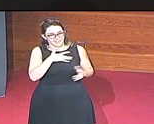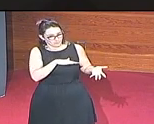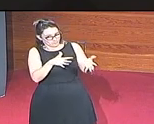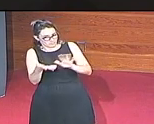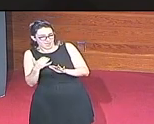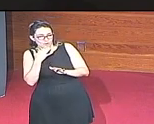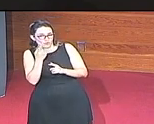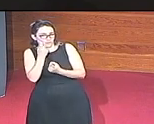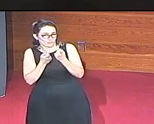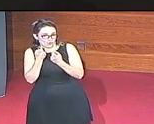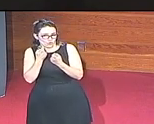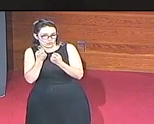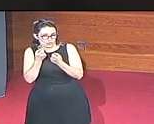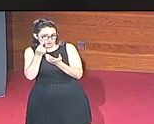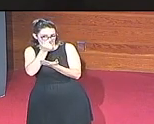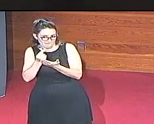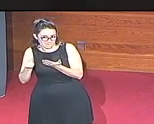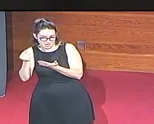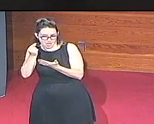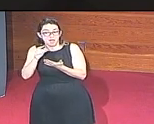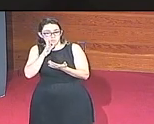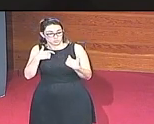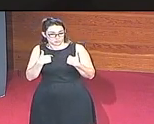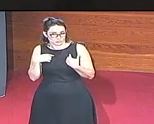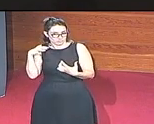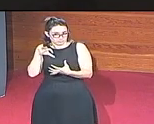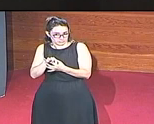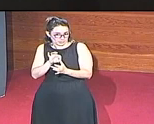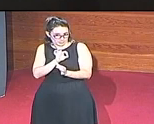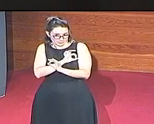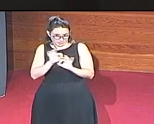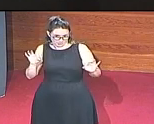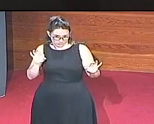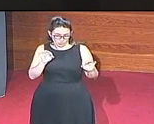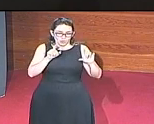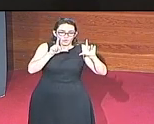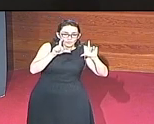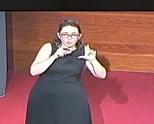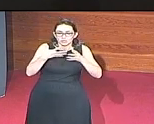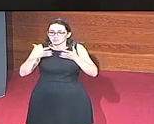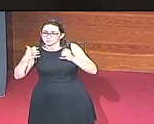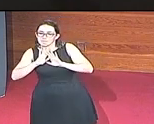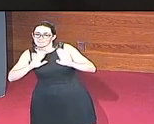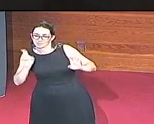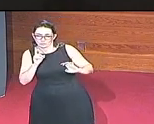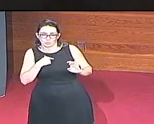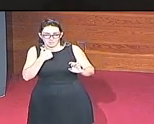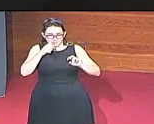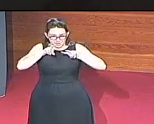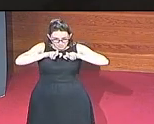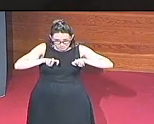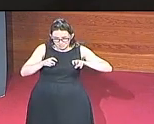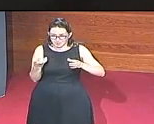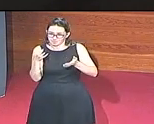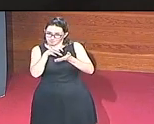infografía entonces bueno que eso es lo que puede aportar nuestra sección más allá de fotografías o más allá de textos nosotros podemos enseñar cómo era porque lo que hay es